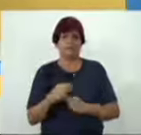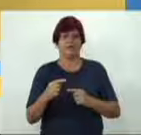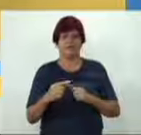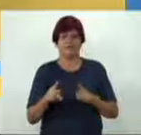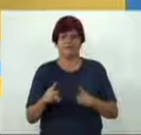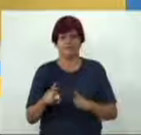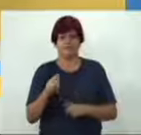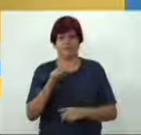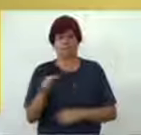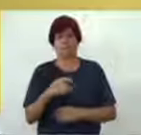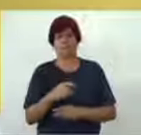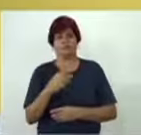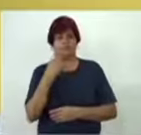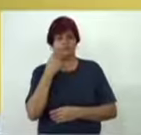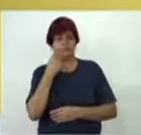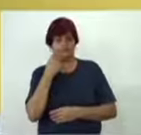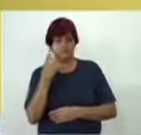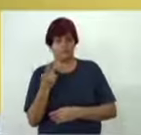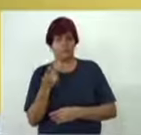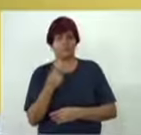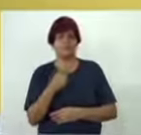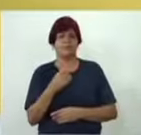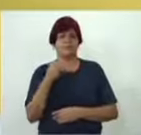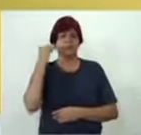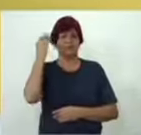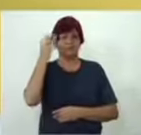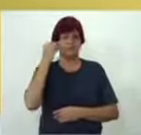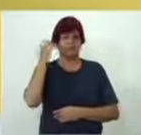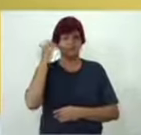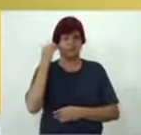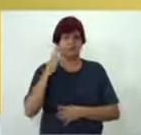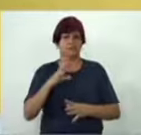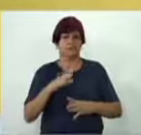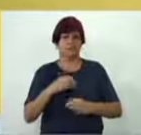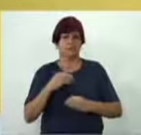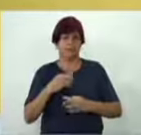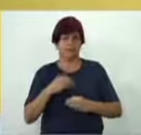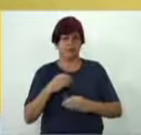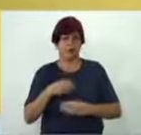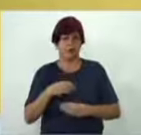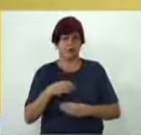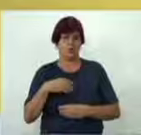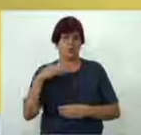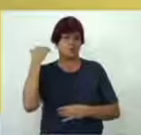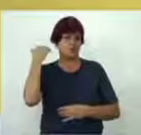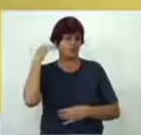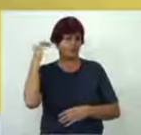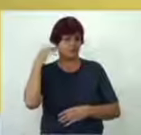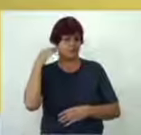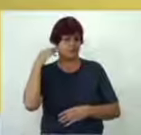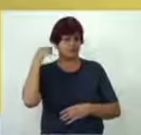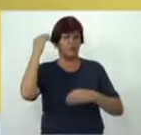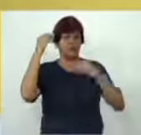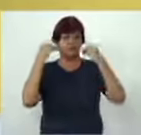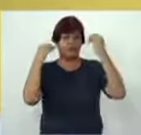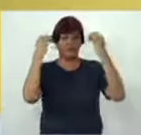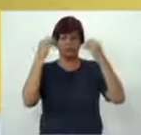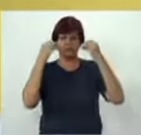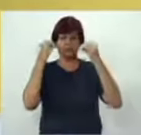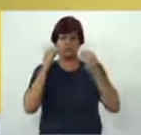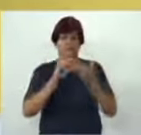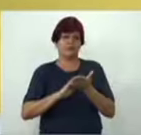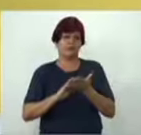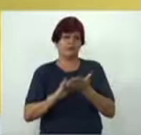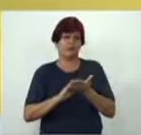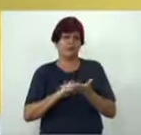pero para que ustedes vean que el pensamiento pedagógico de Vilma nos hace reflexionar que nadie